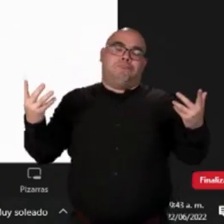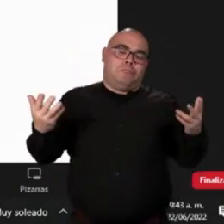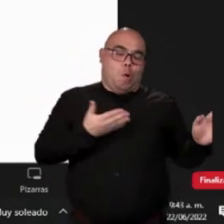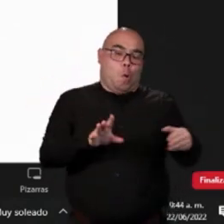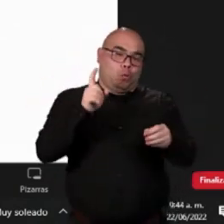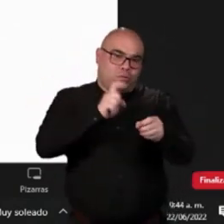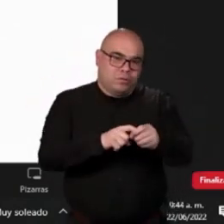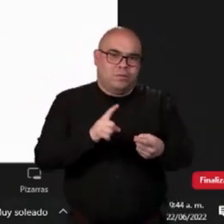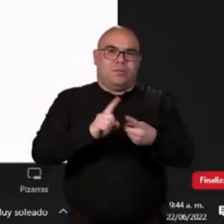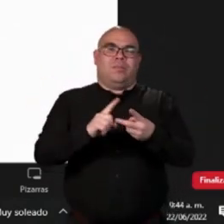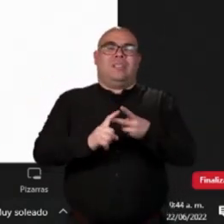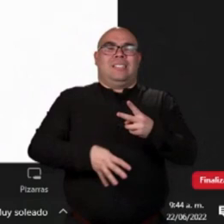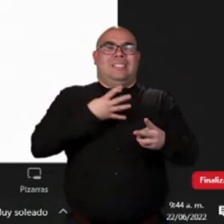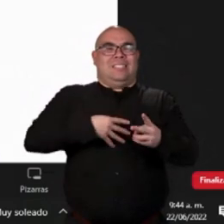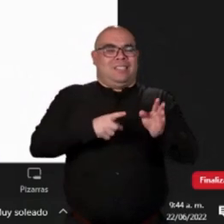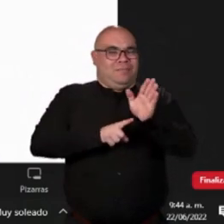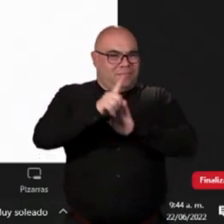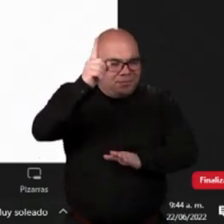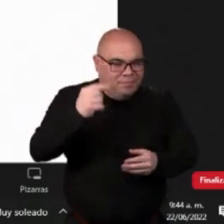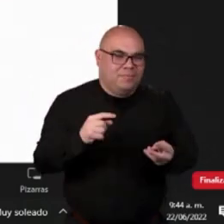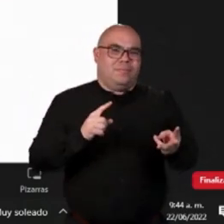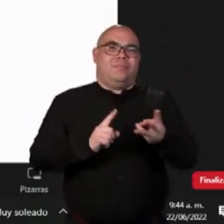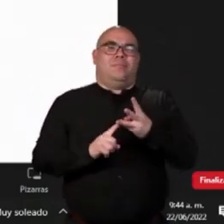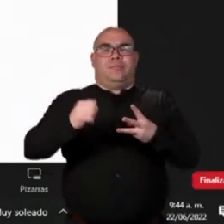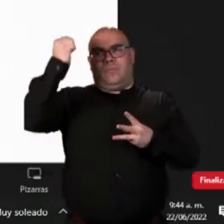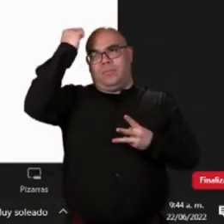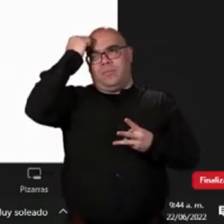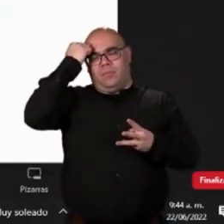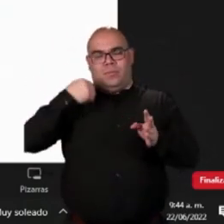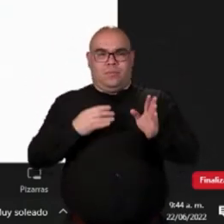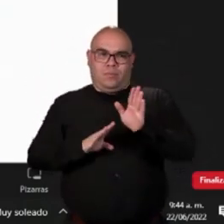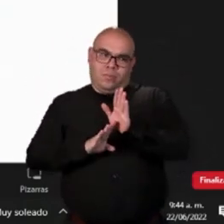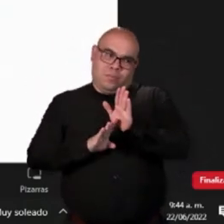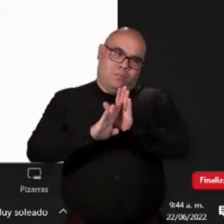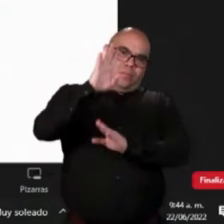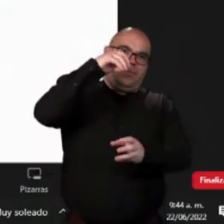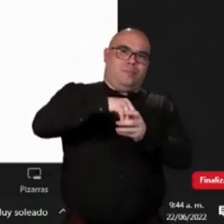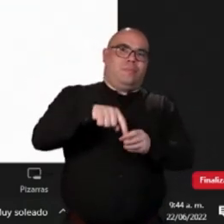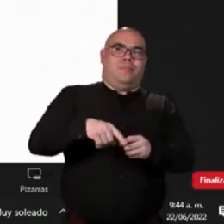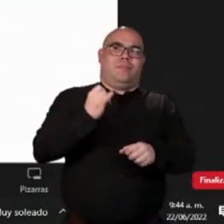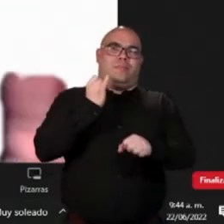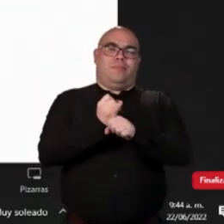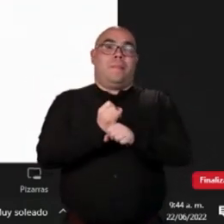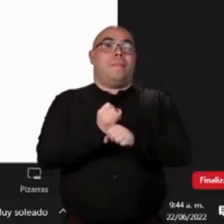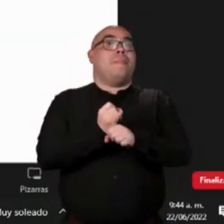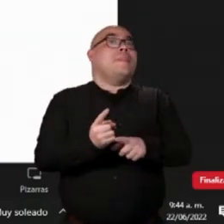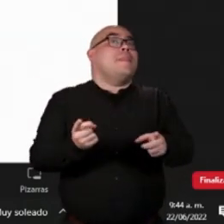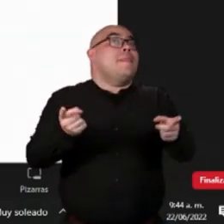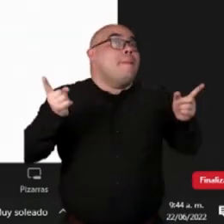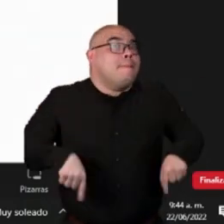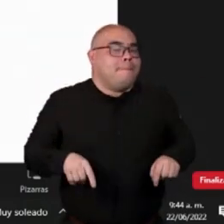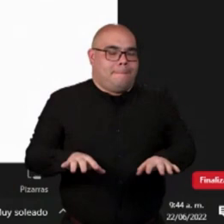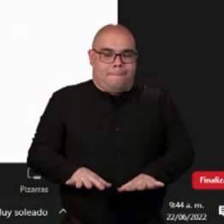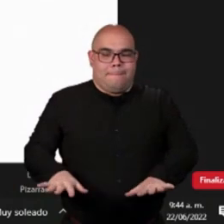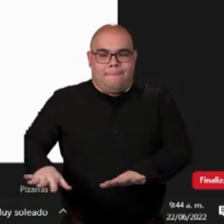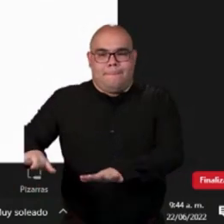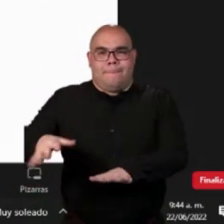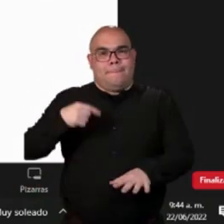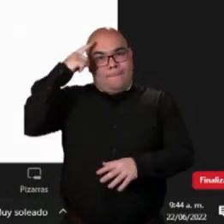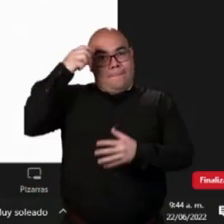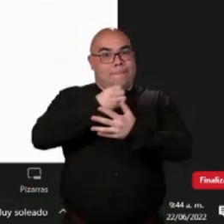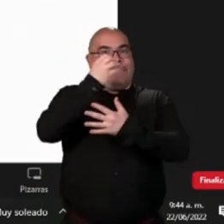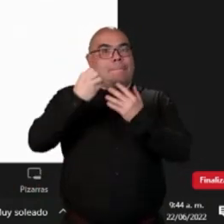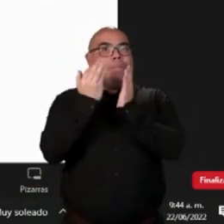competencias, desarrollo en la carrera del profesor y la profesora a lo largo de la institución, pero también espacios de innovación educativa, entonces donde